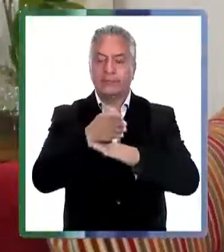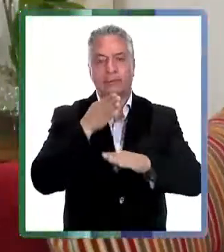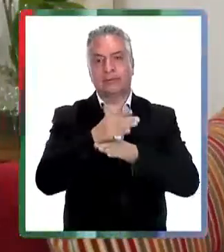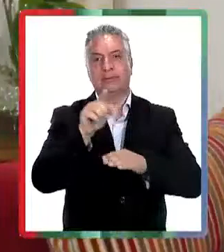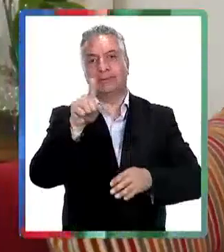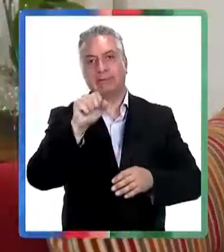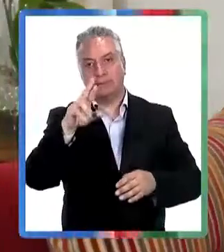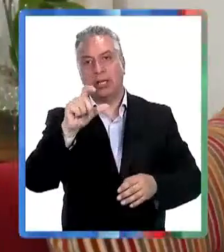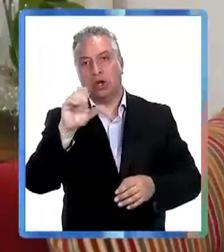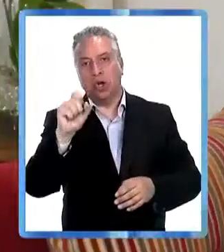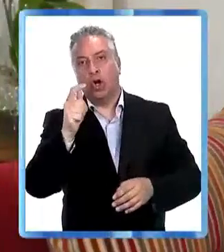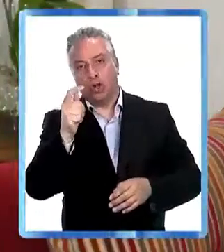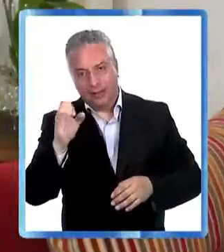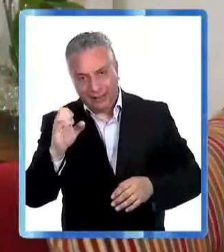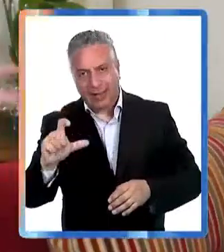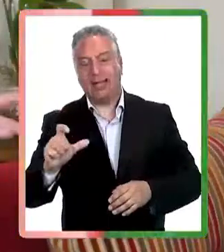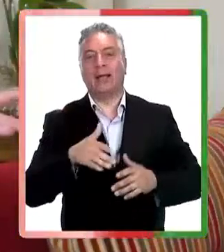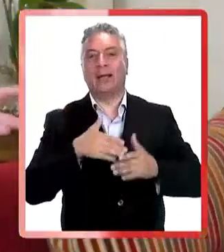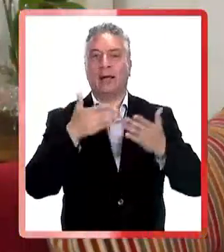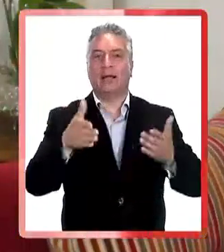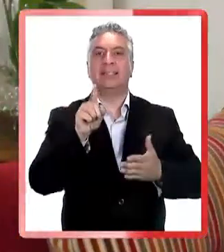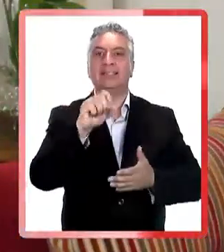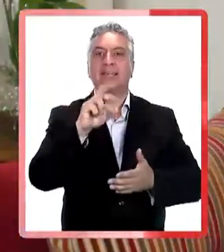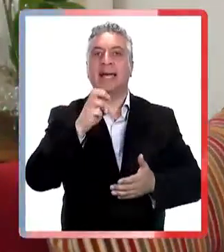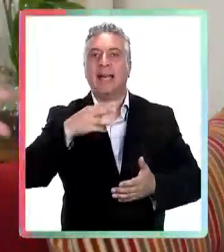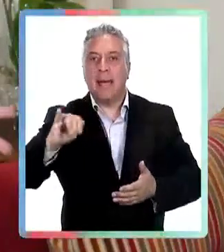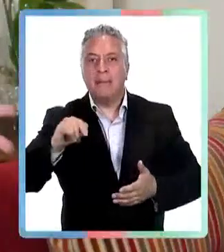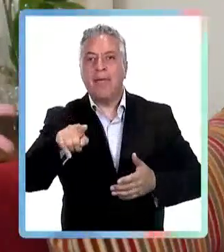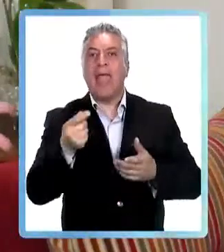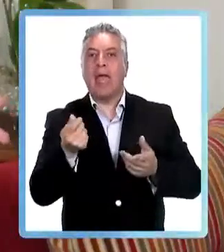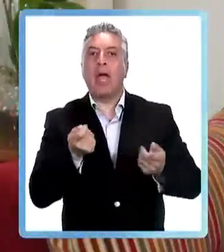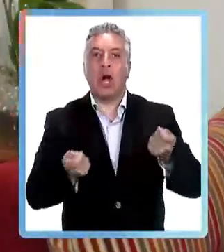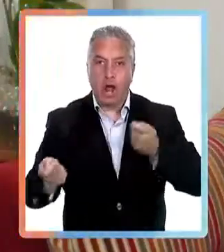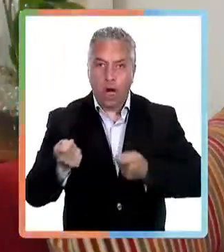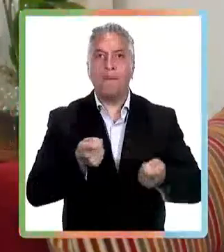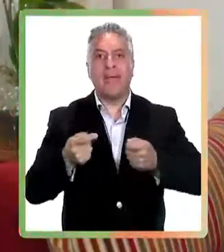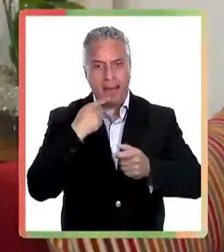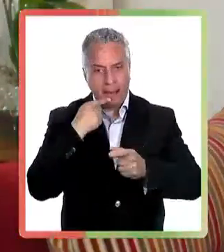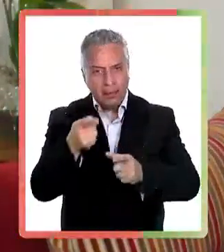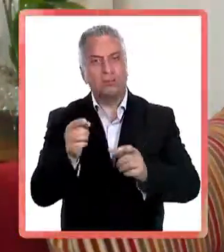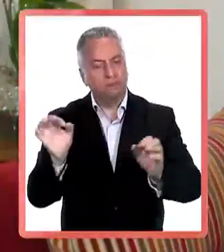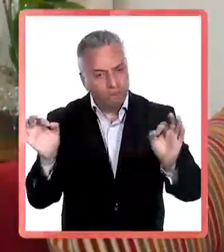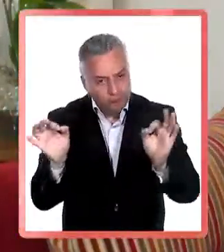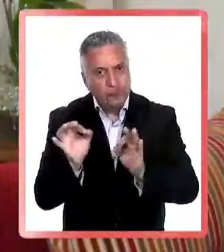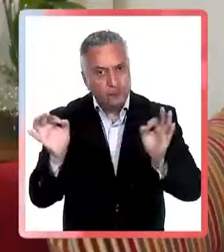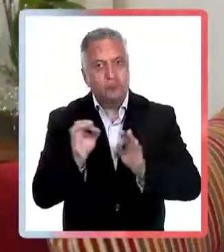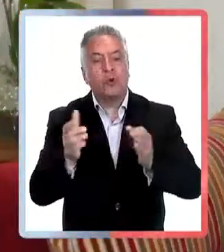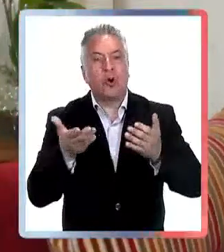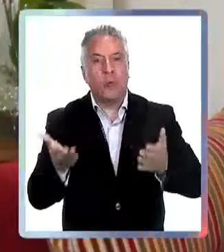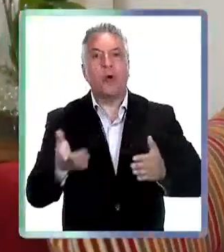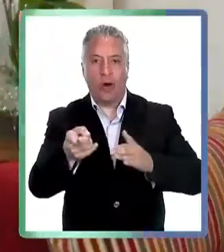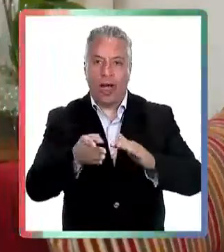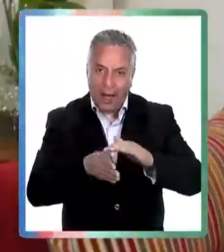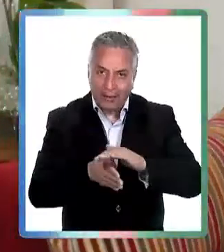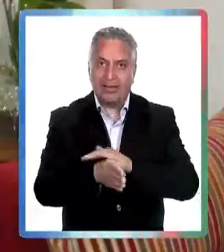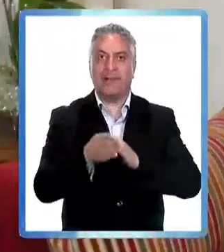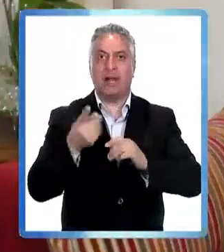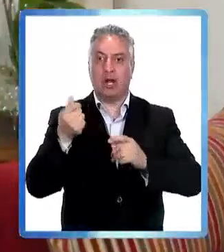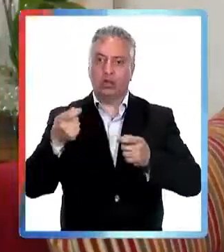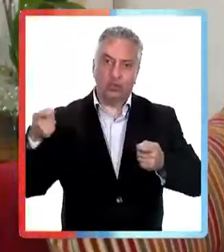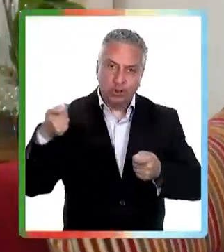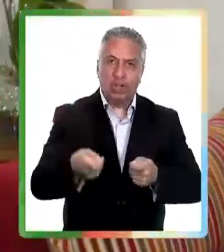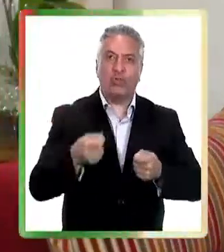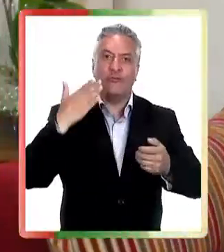acerquen a Cercotec, se acerquen a la Seremía de Economía, y los van a orientar para poder acceder